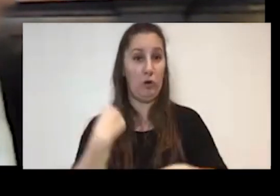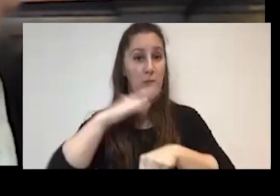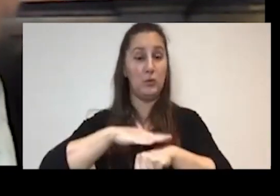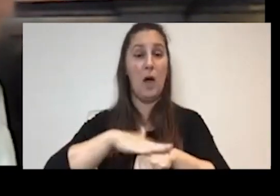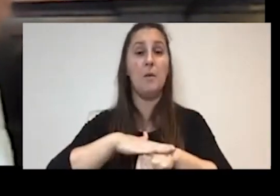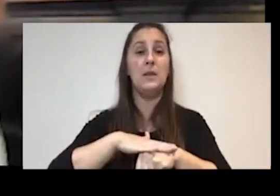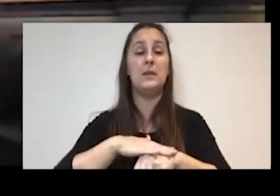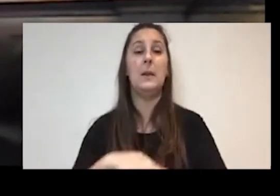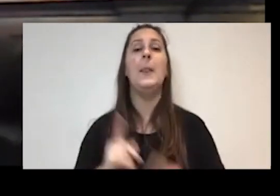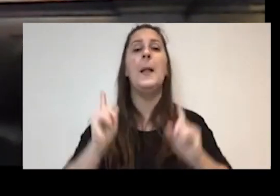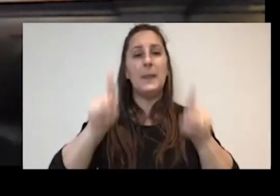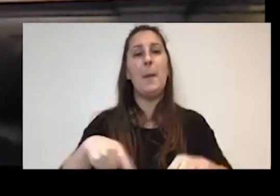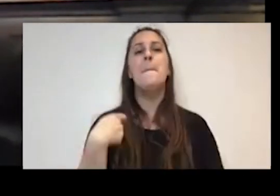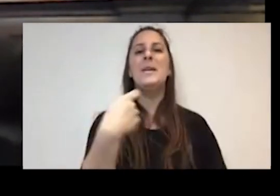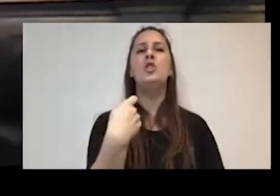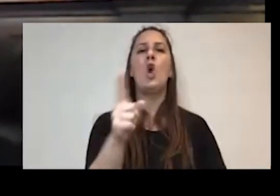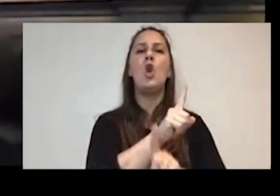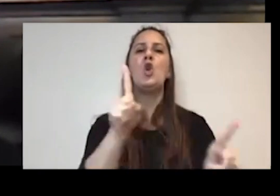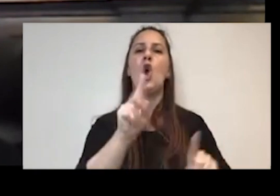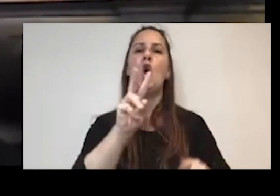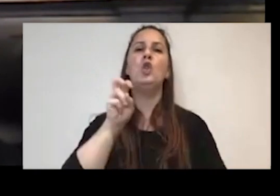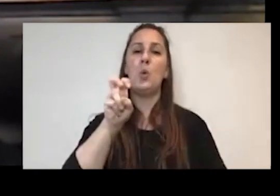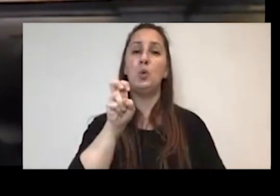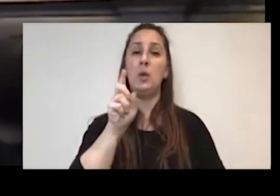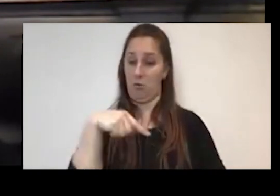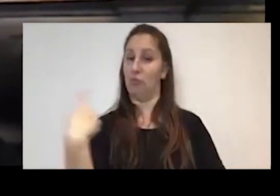la pensión no contributiva,